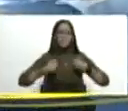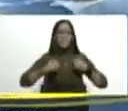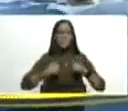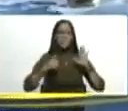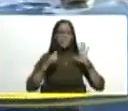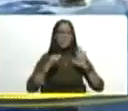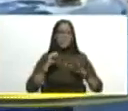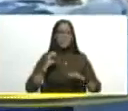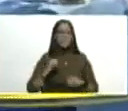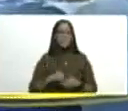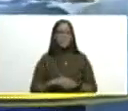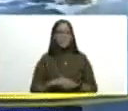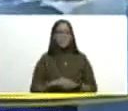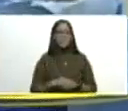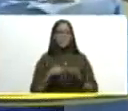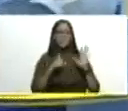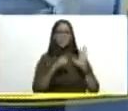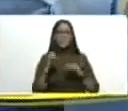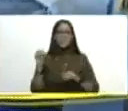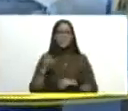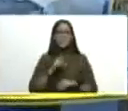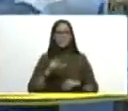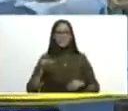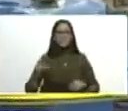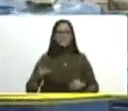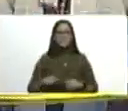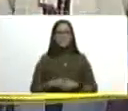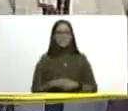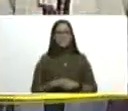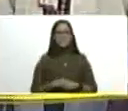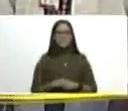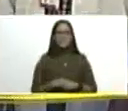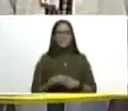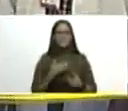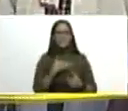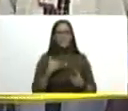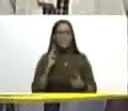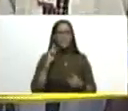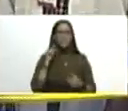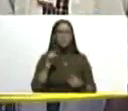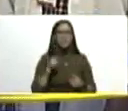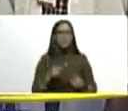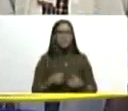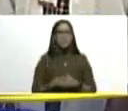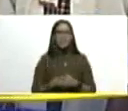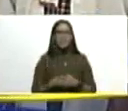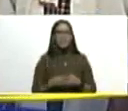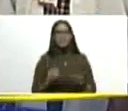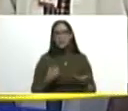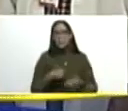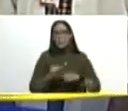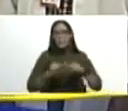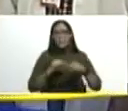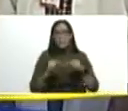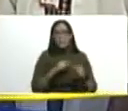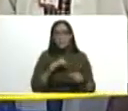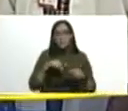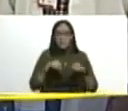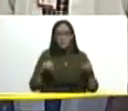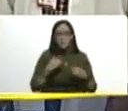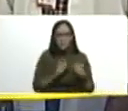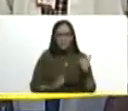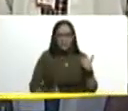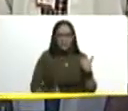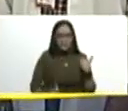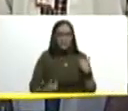personas. Y ahora, bueno, vamos a duplicar el número, presidente. Yo quisiera que usted más o menos nos opinara, porque estamos hablando aquí de tu territorio, mi presidente,